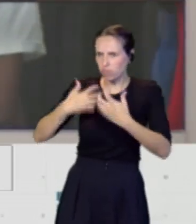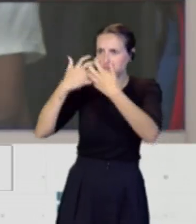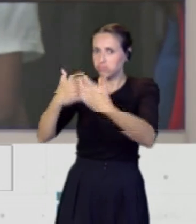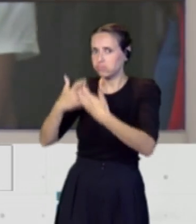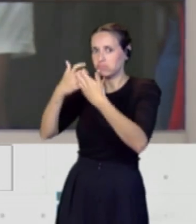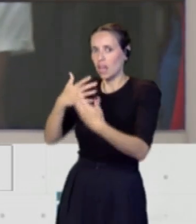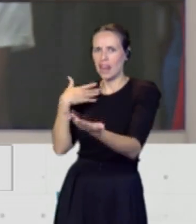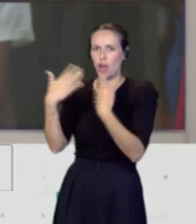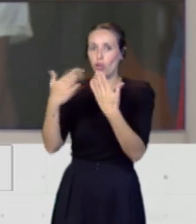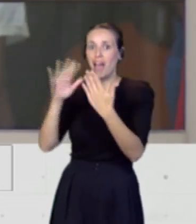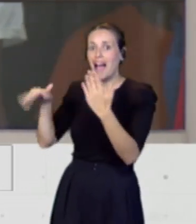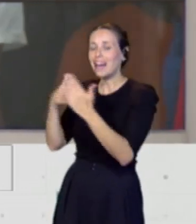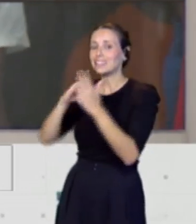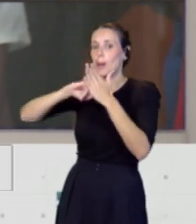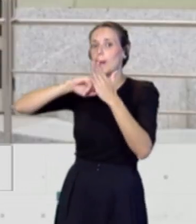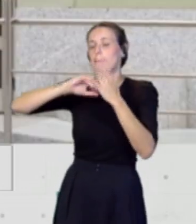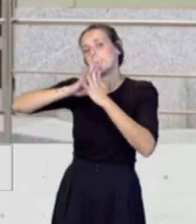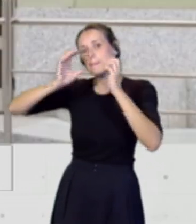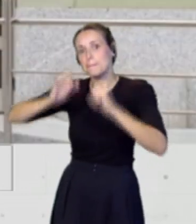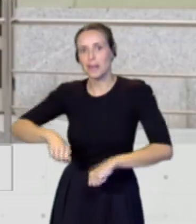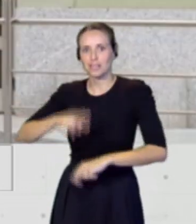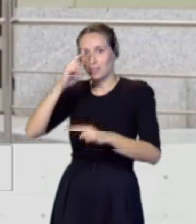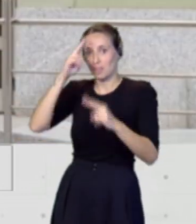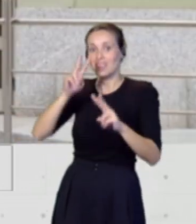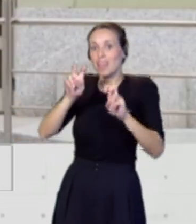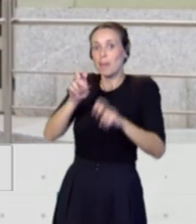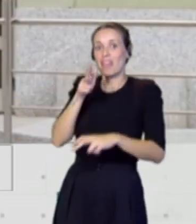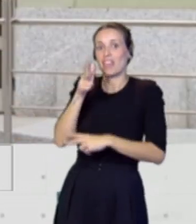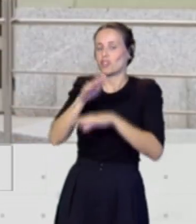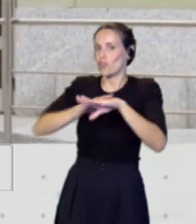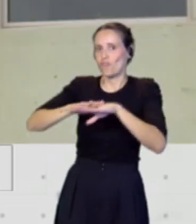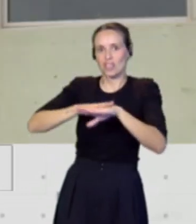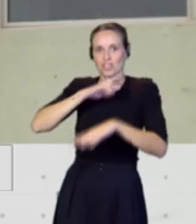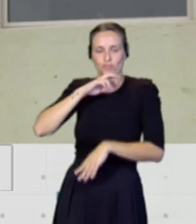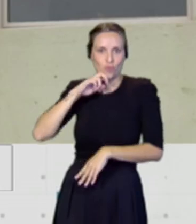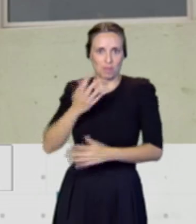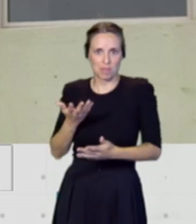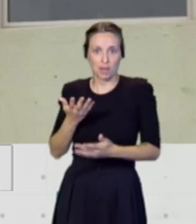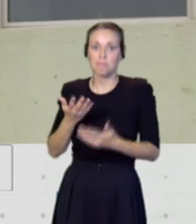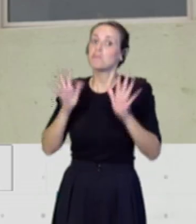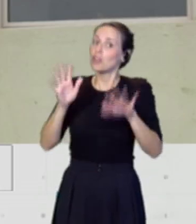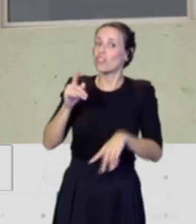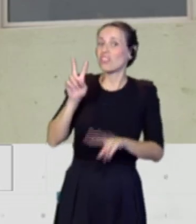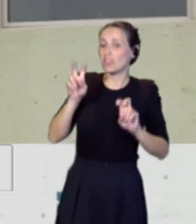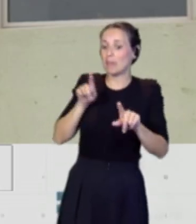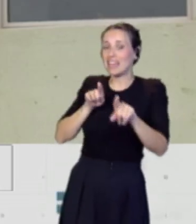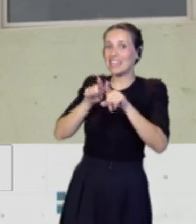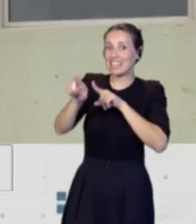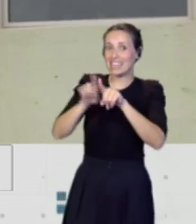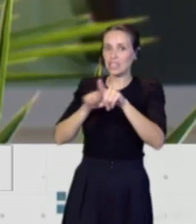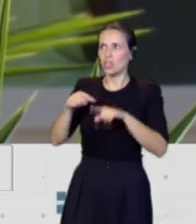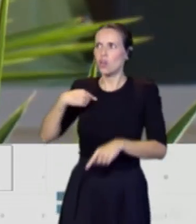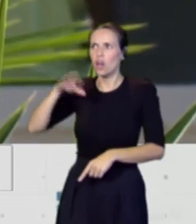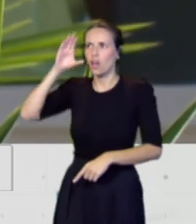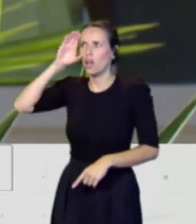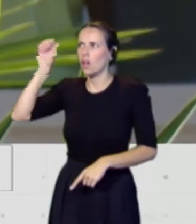que saliese adelante un pacto respetuoso con los derechos fundamentales. Pero debo decir que las críticas que he escuchado se corresponden con la situación de la que venimos, no